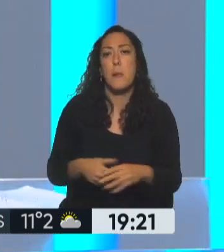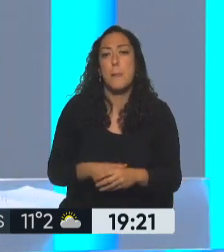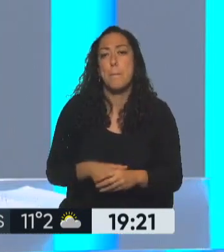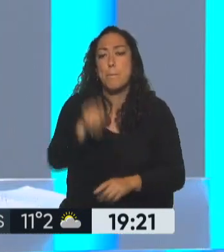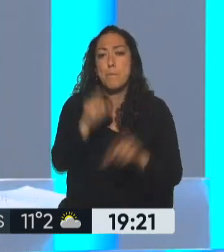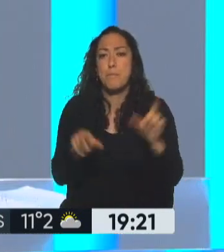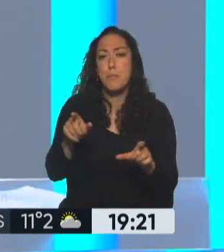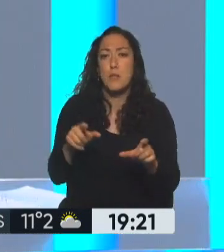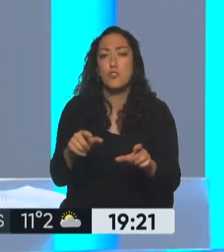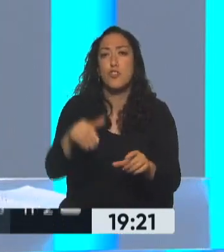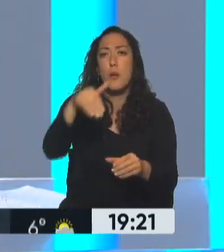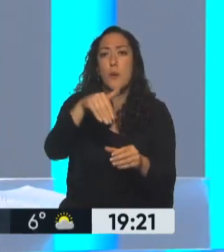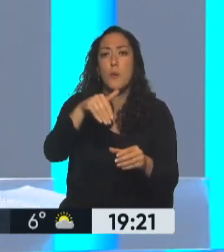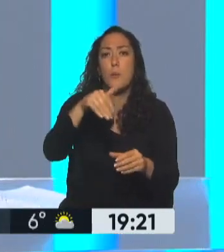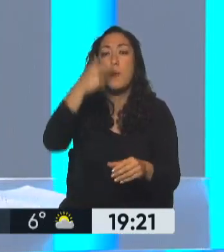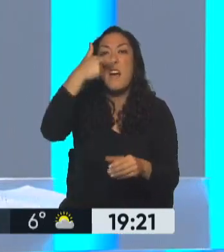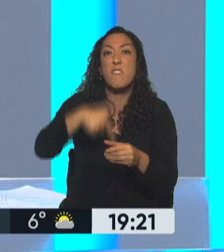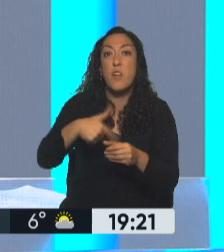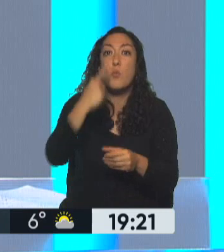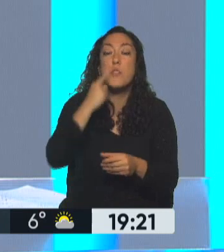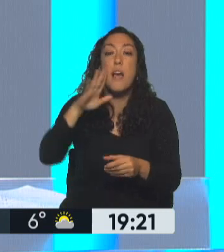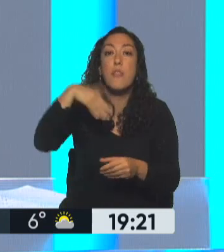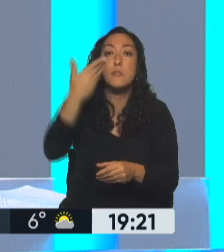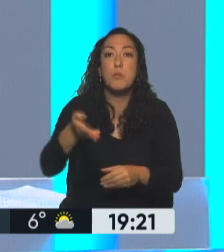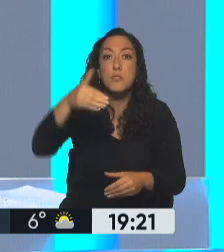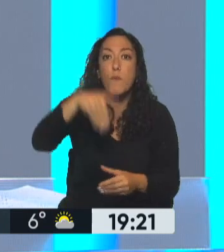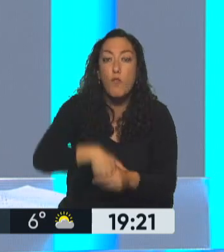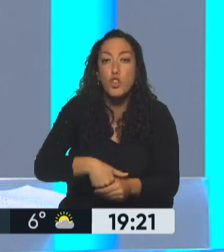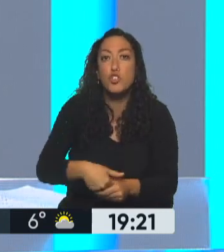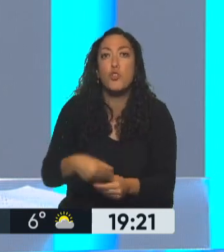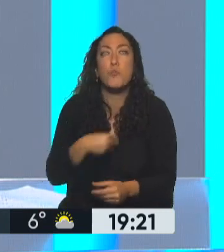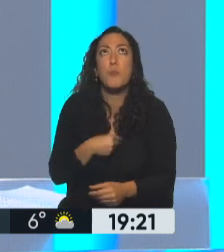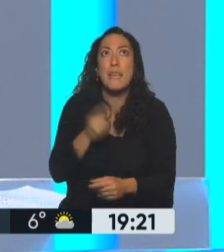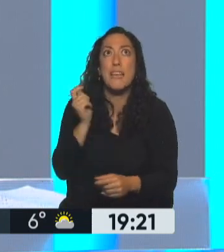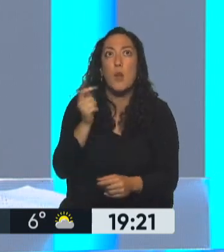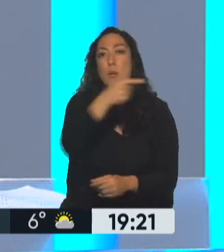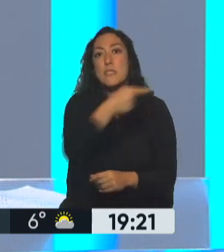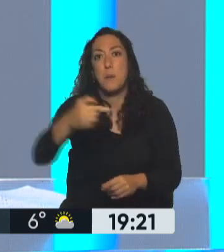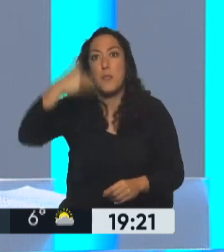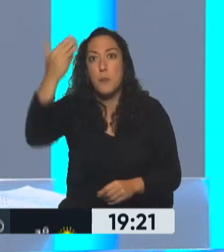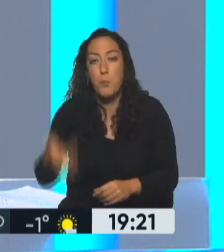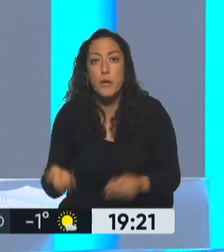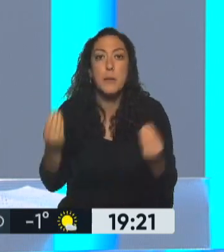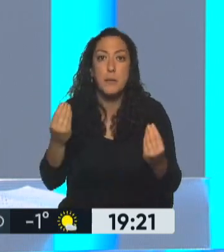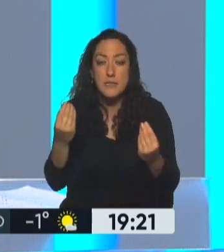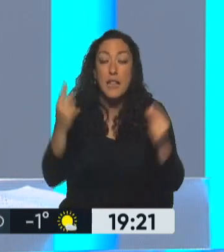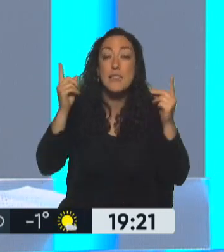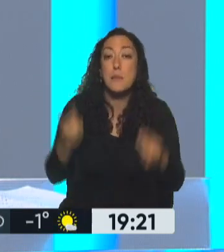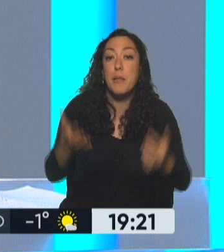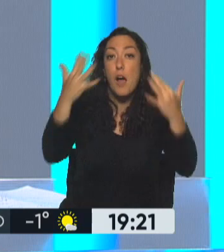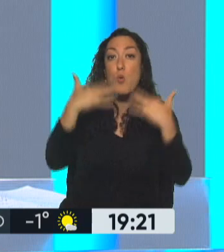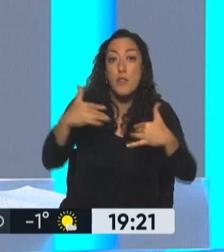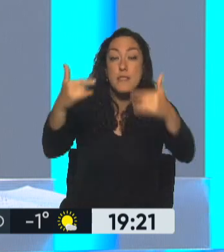Voto al día siguiente de la escasez de nasta por ejemplo y que pasó una semana después después explicarle a las audiencias al